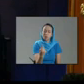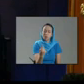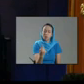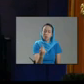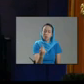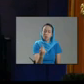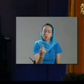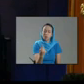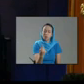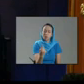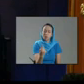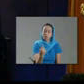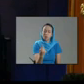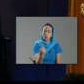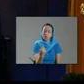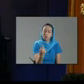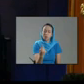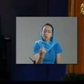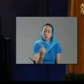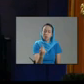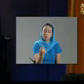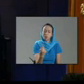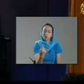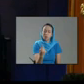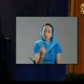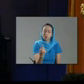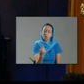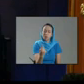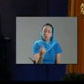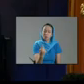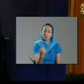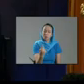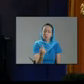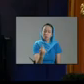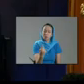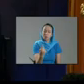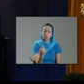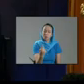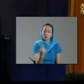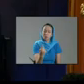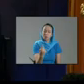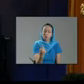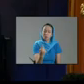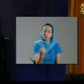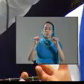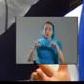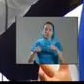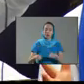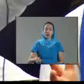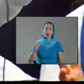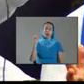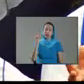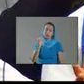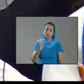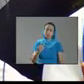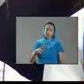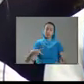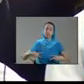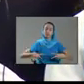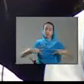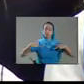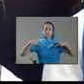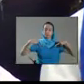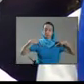que va a influenciar sobre... Hoy por la mañana empecé a hablar acerca de este tema, que le he llamado el